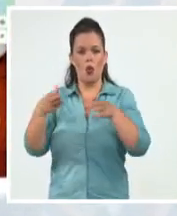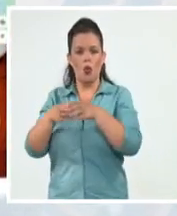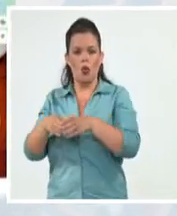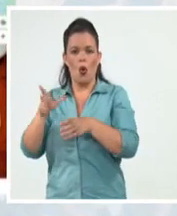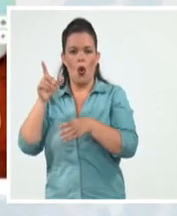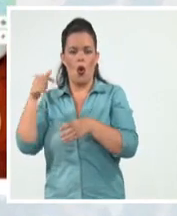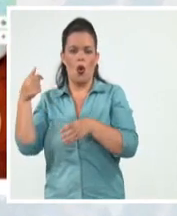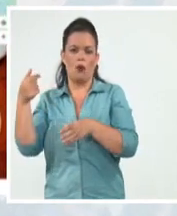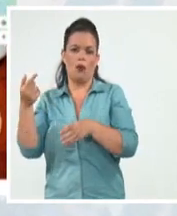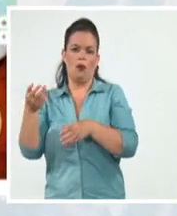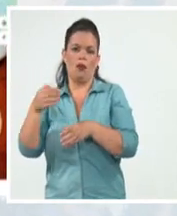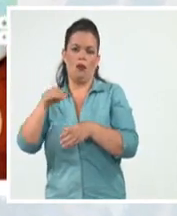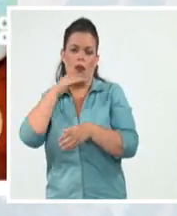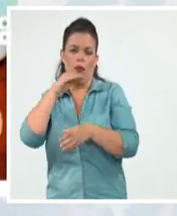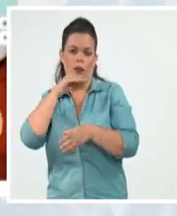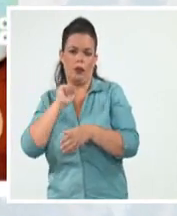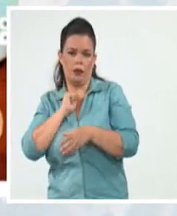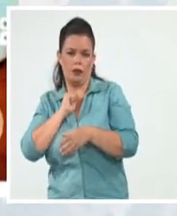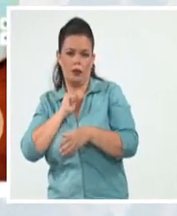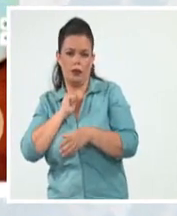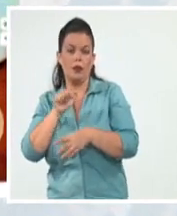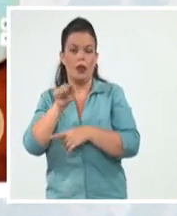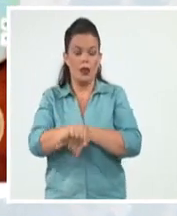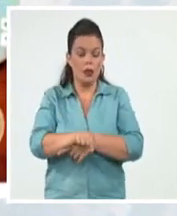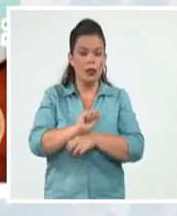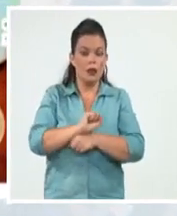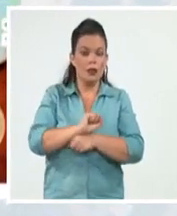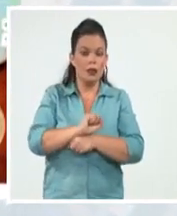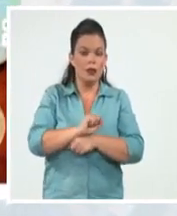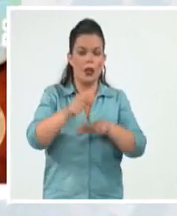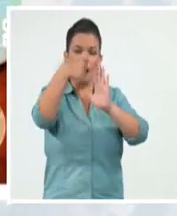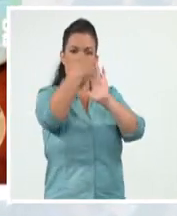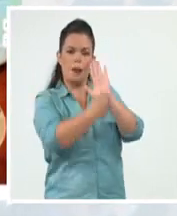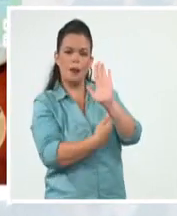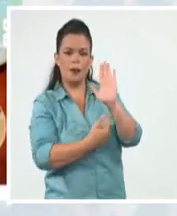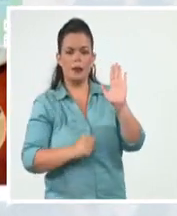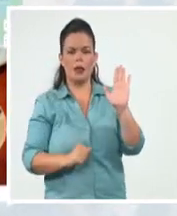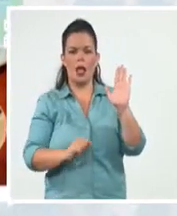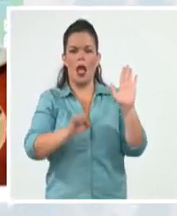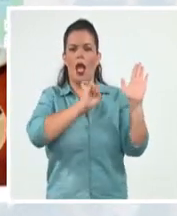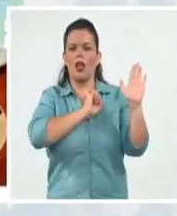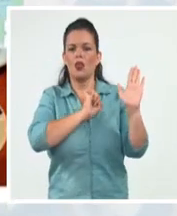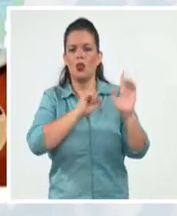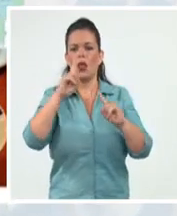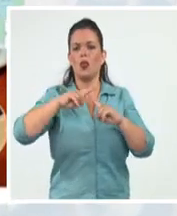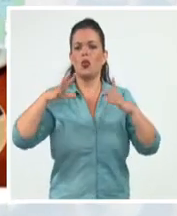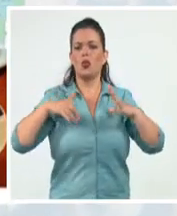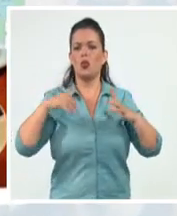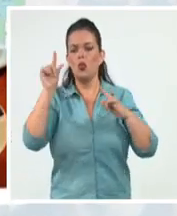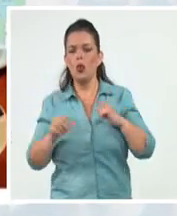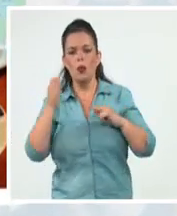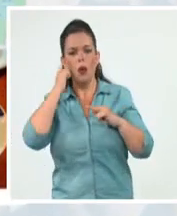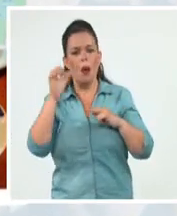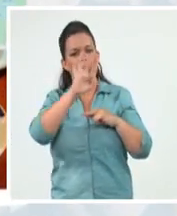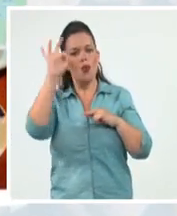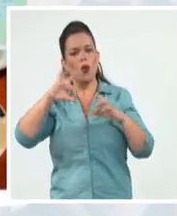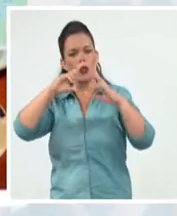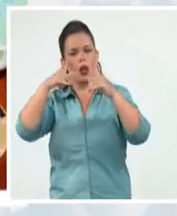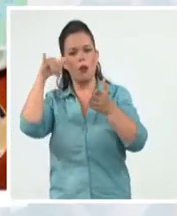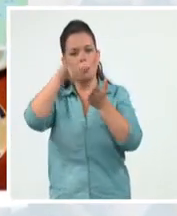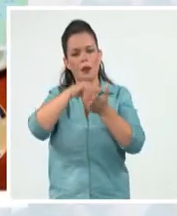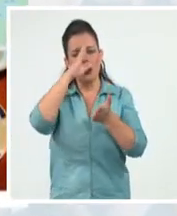desorden, afectación al turismo para que se vayan, provocar respuesta policial, denunciar después el exceso o la